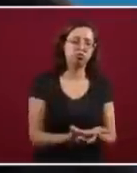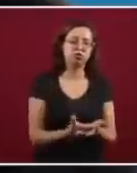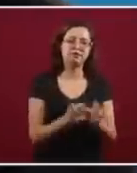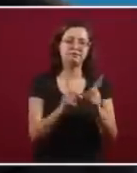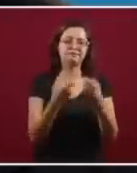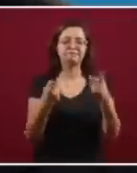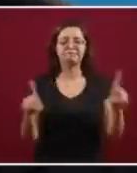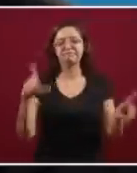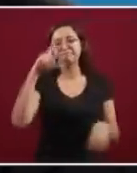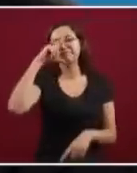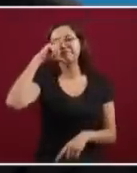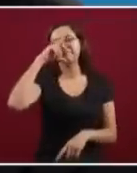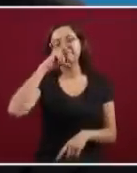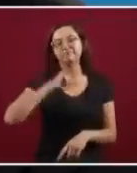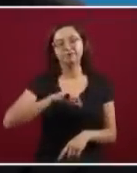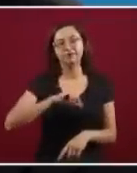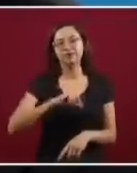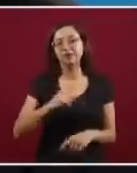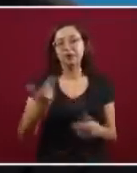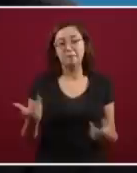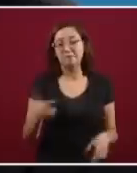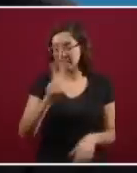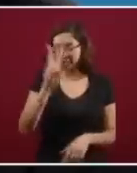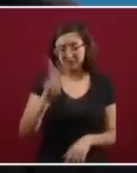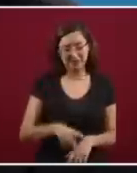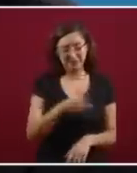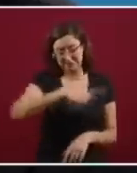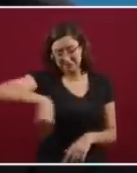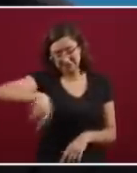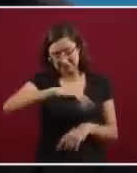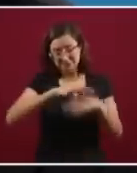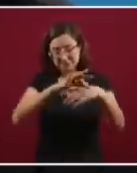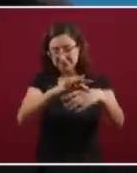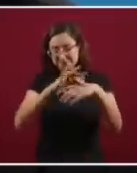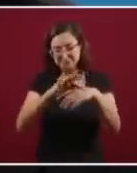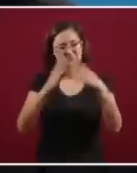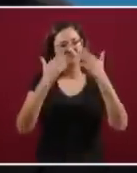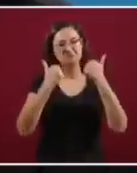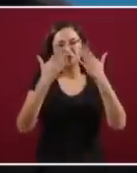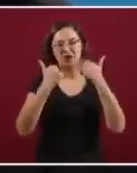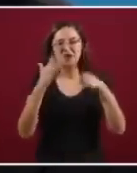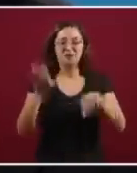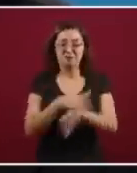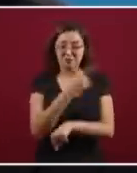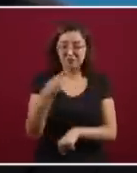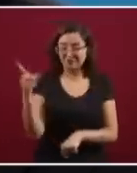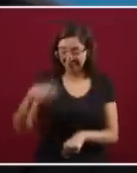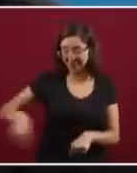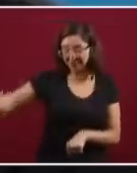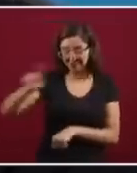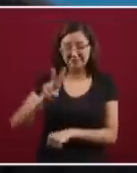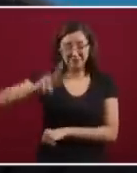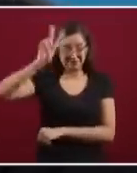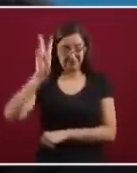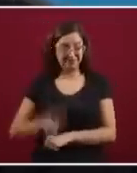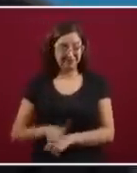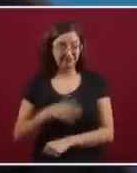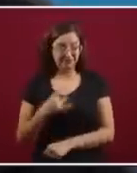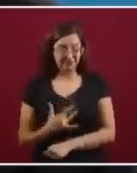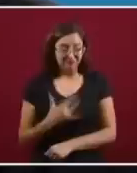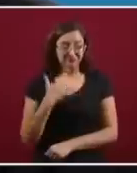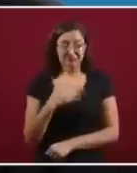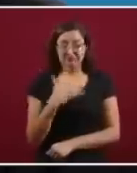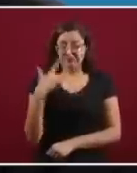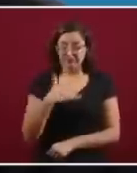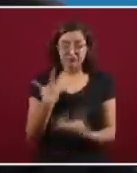desarrollo porque evidentemente son falsos en la medida en que no están logrando satisfacer esas expectativas de